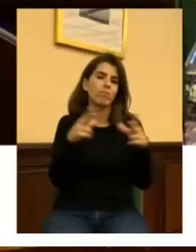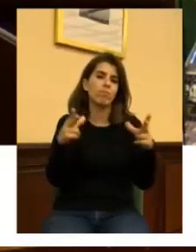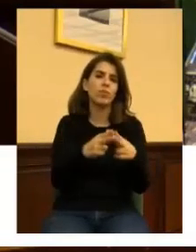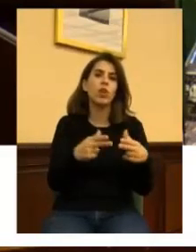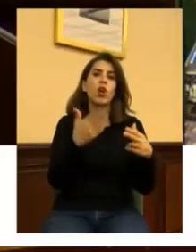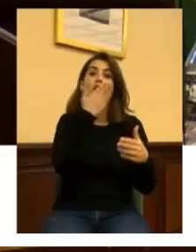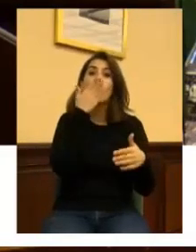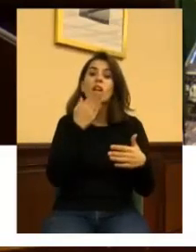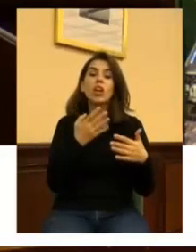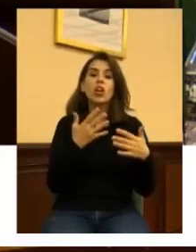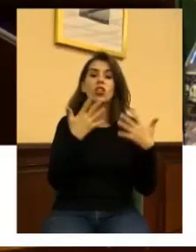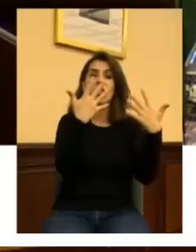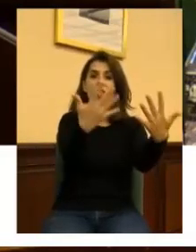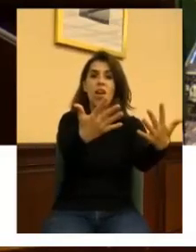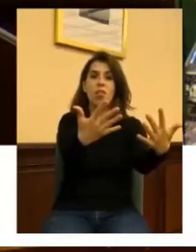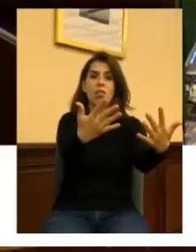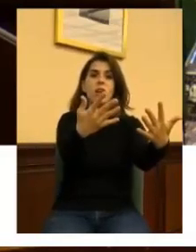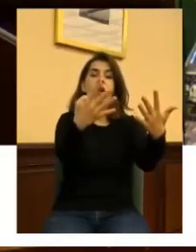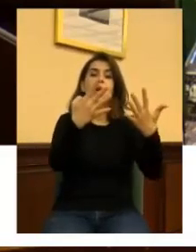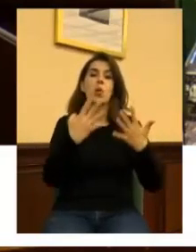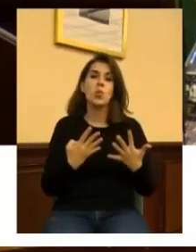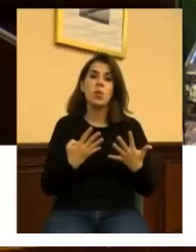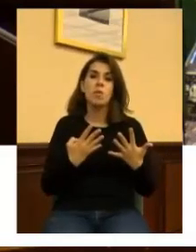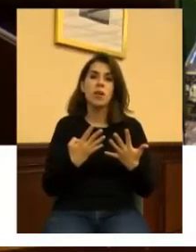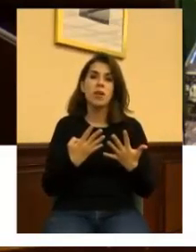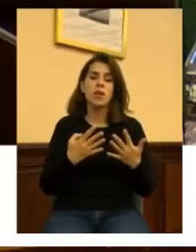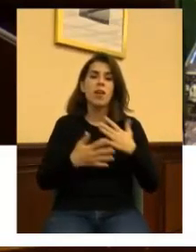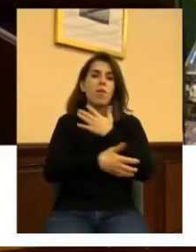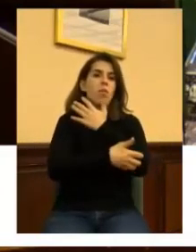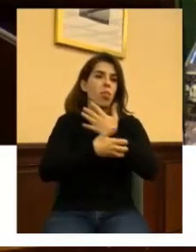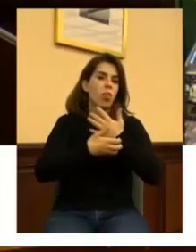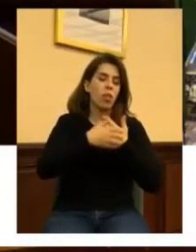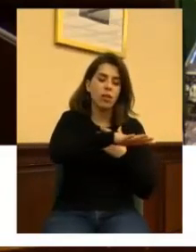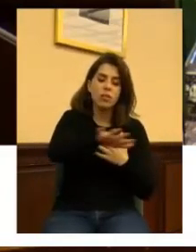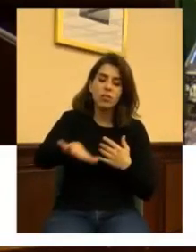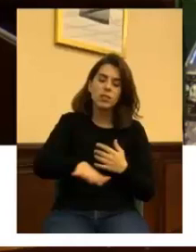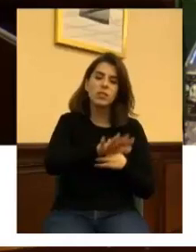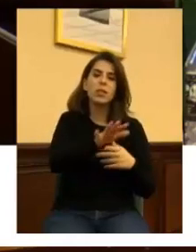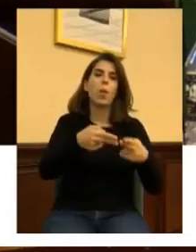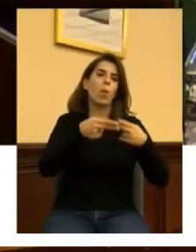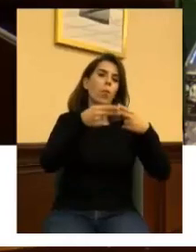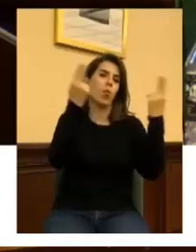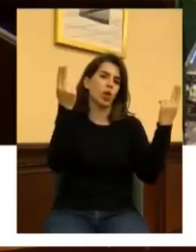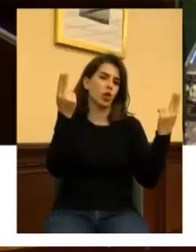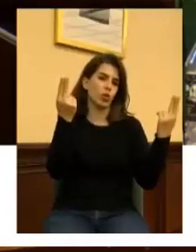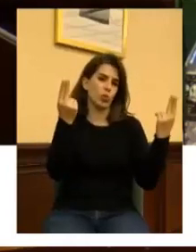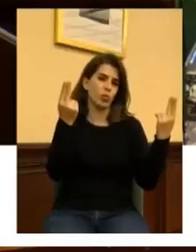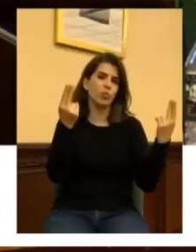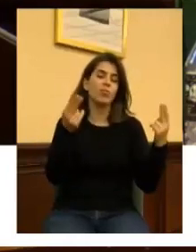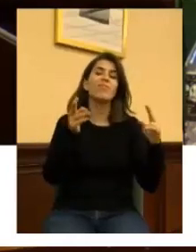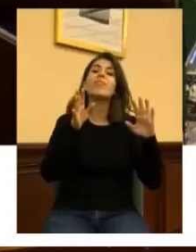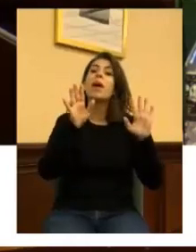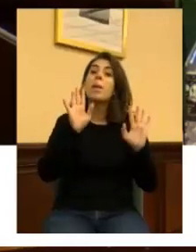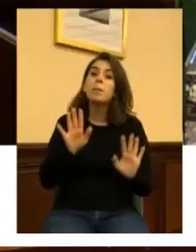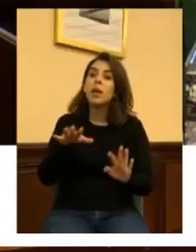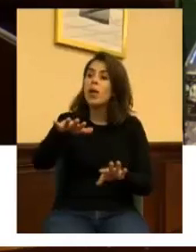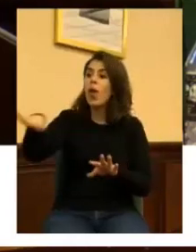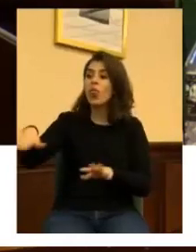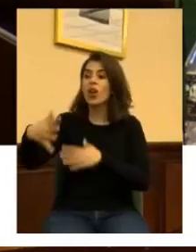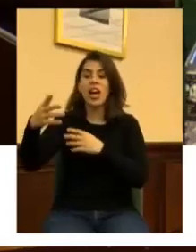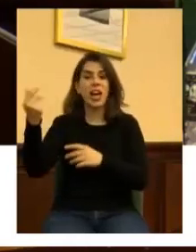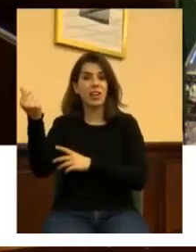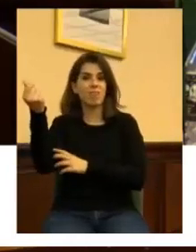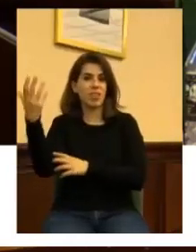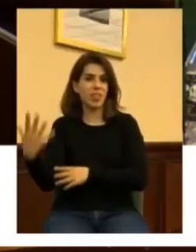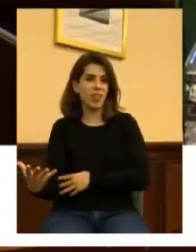9 de cada 10 colegios en distritos de menor renta son públicos y, sin embargo, en las zonas